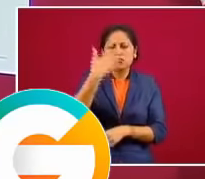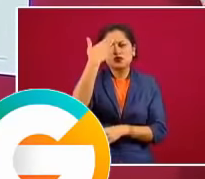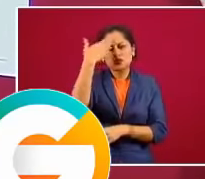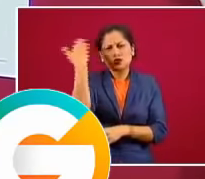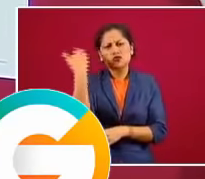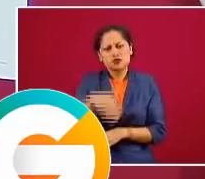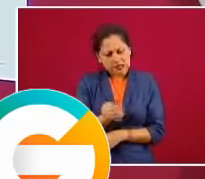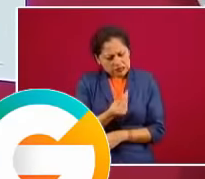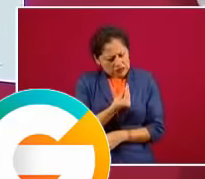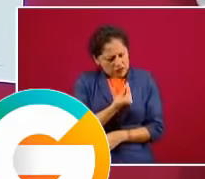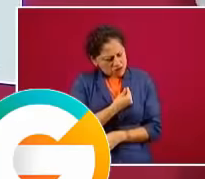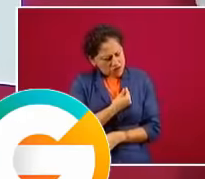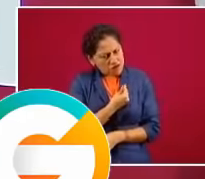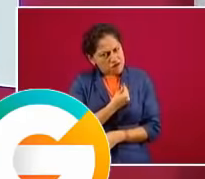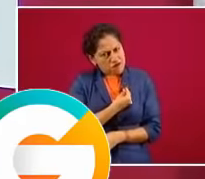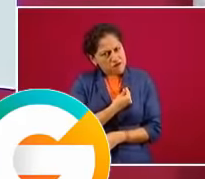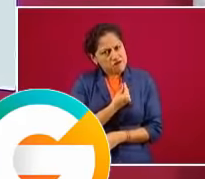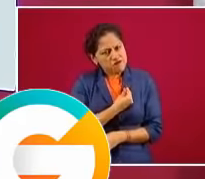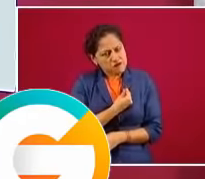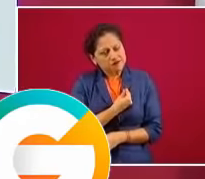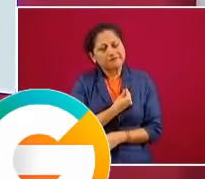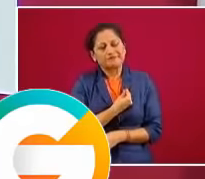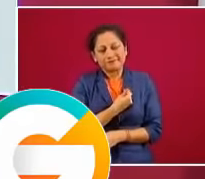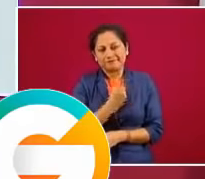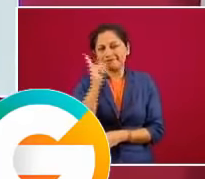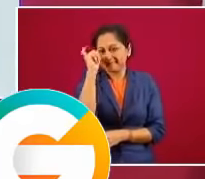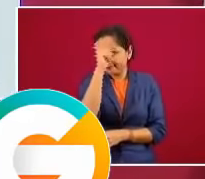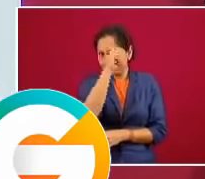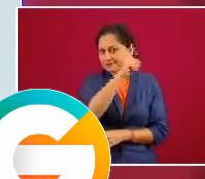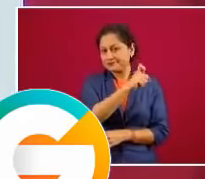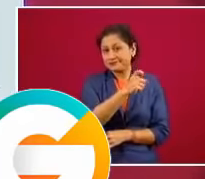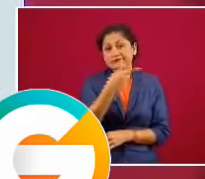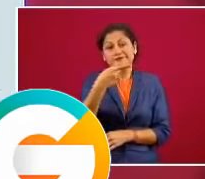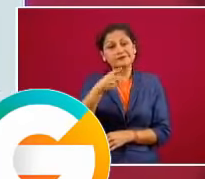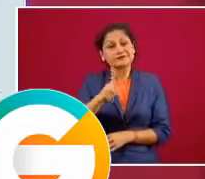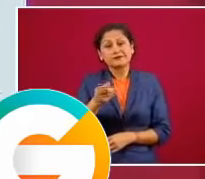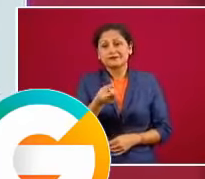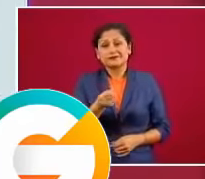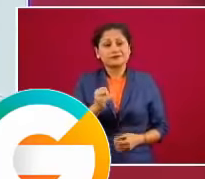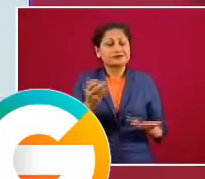pero es lo más eficiente.